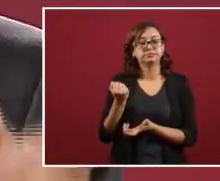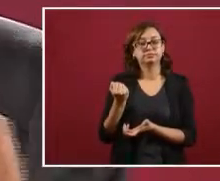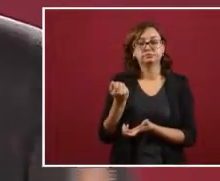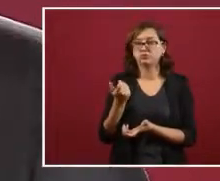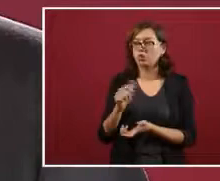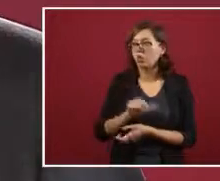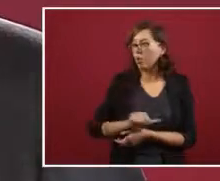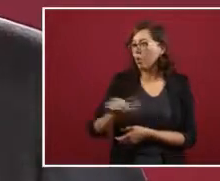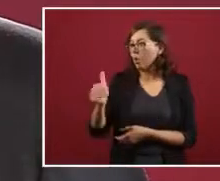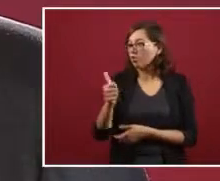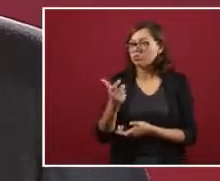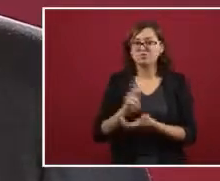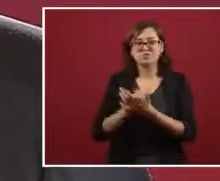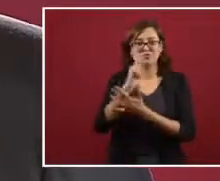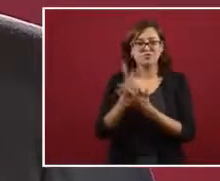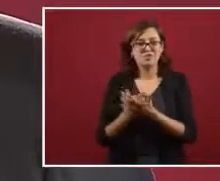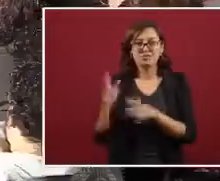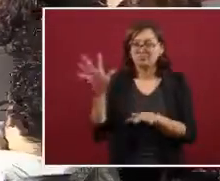los programas sociales.